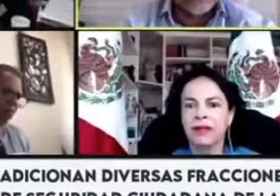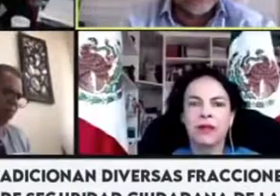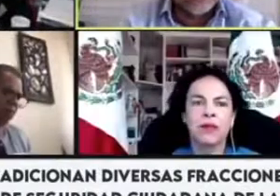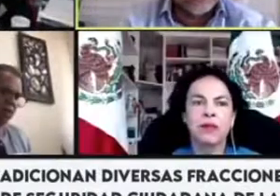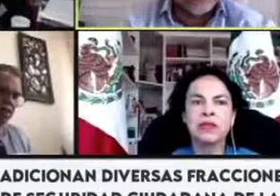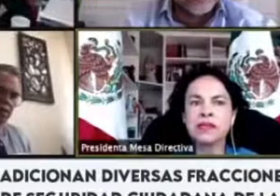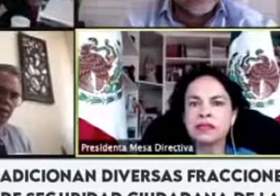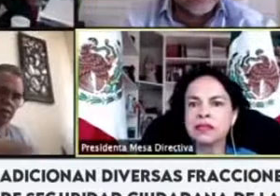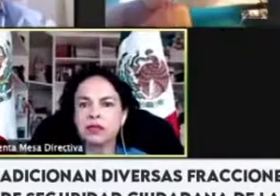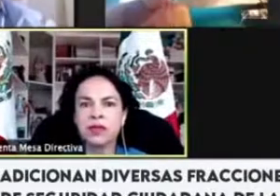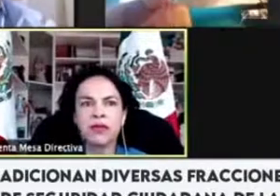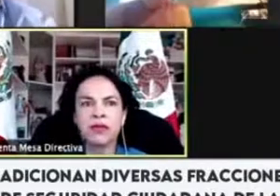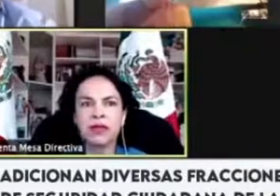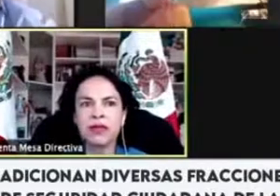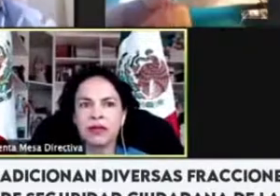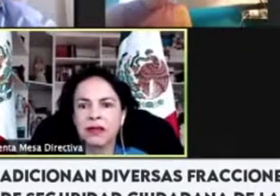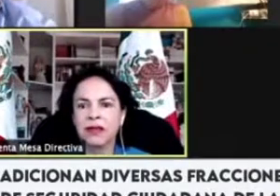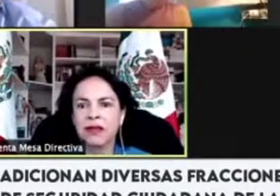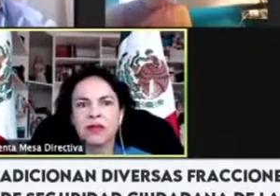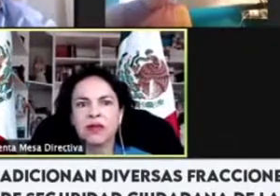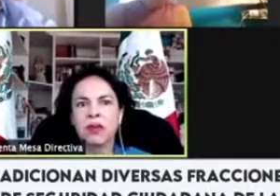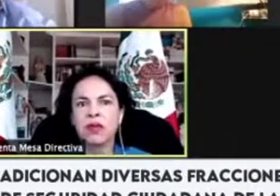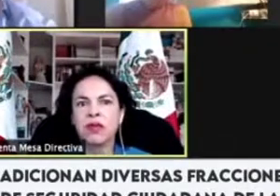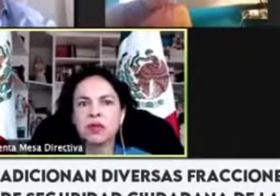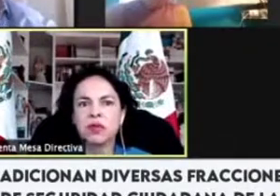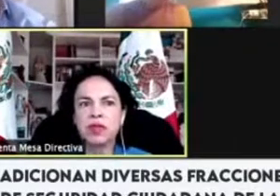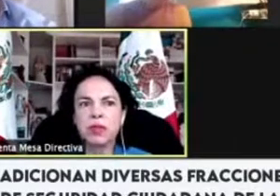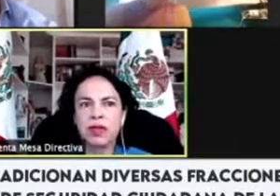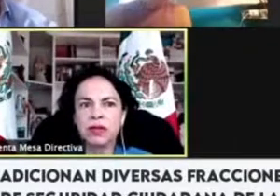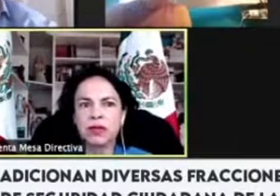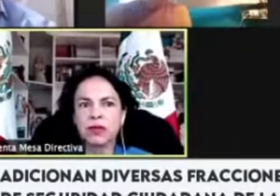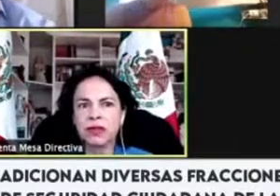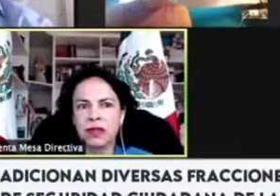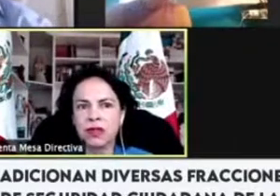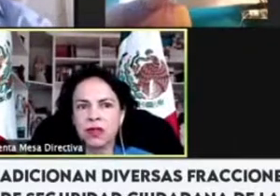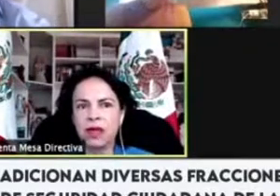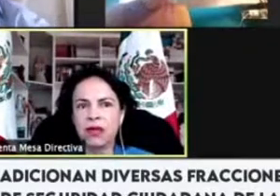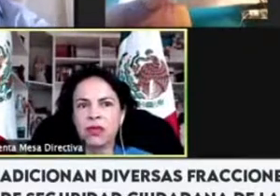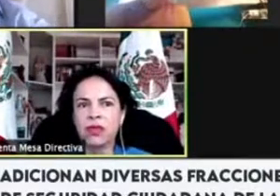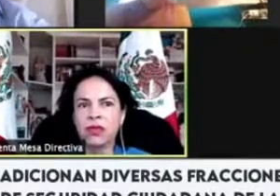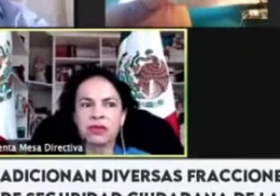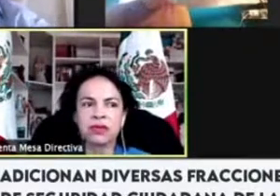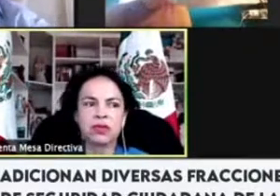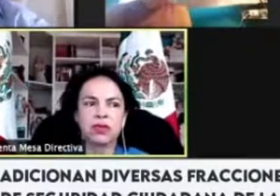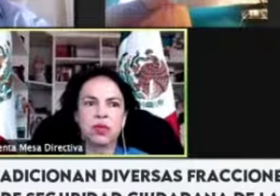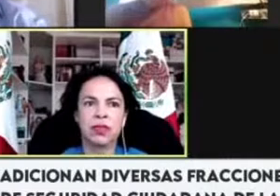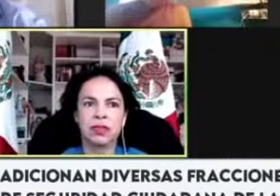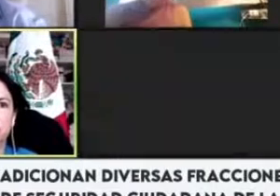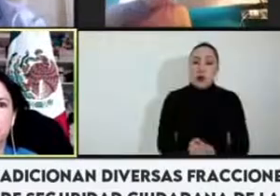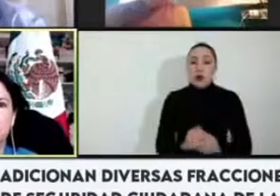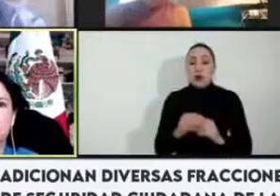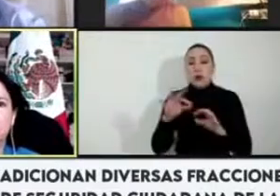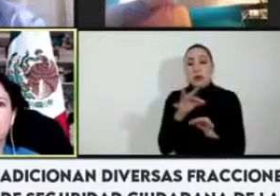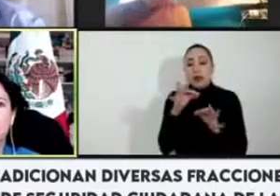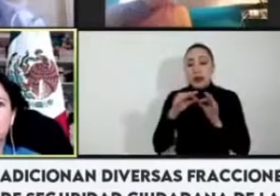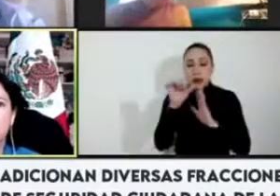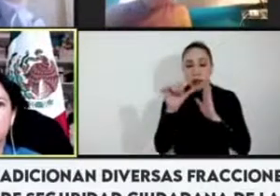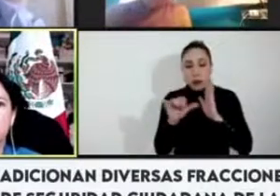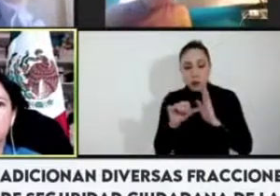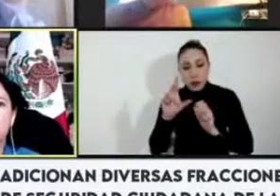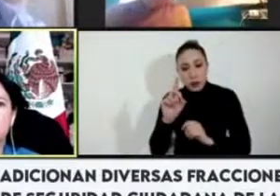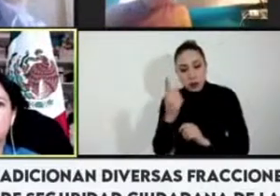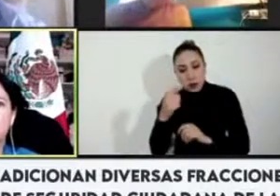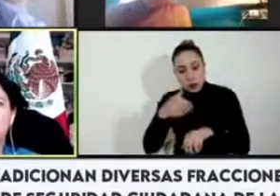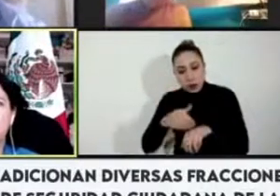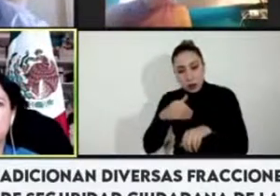Muchas gracias, diputado von Roeg. Con fundamento en lo dispuesto por el artículo 31, numeral 1 de la Constitución Política de la Ciudad de México y los